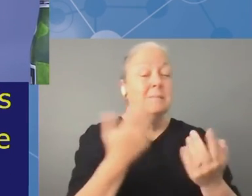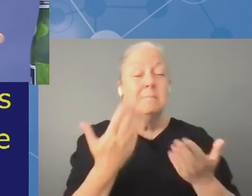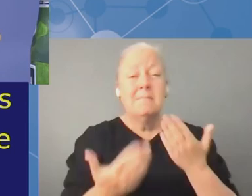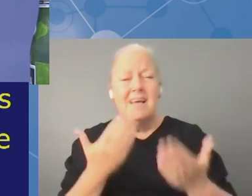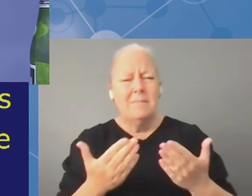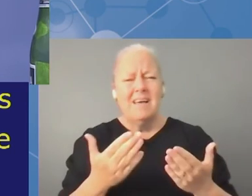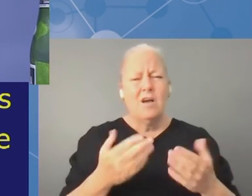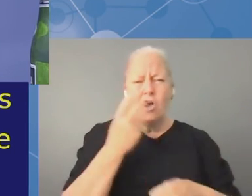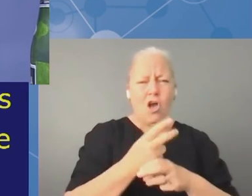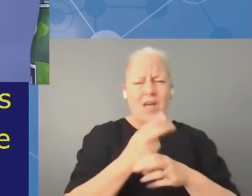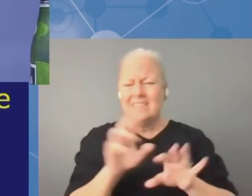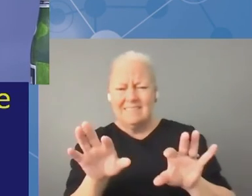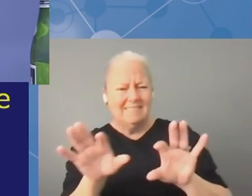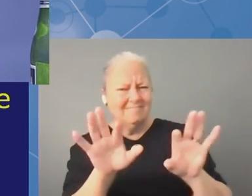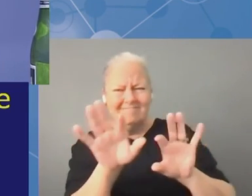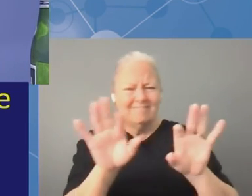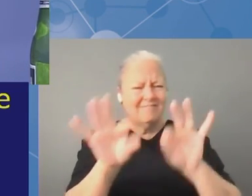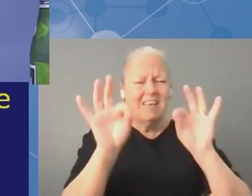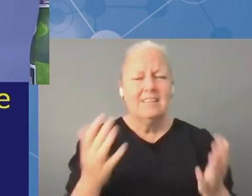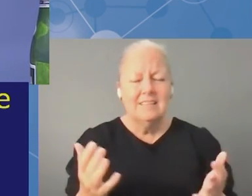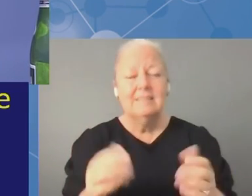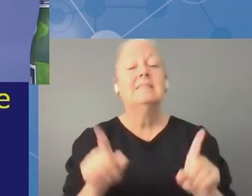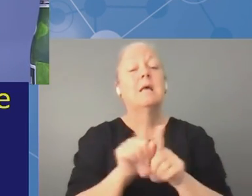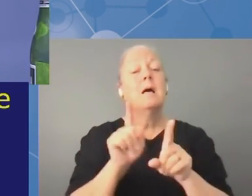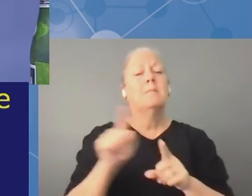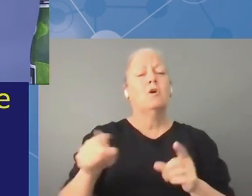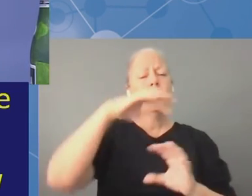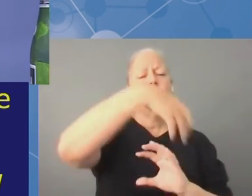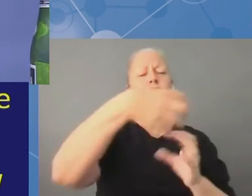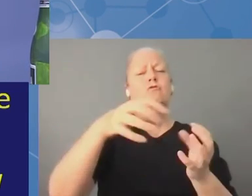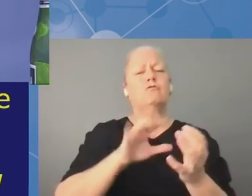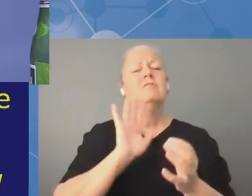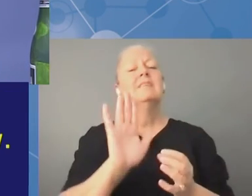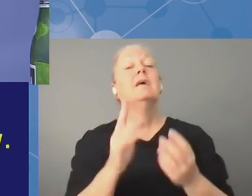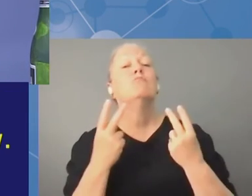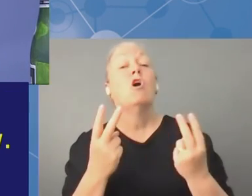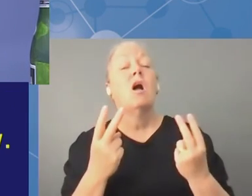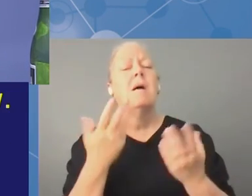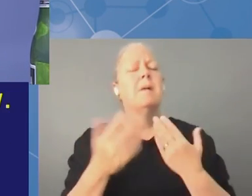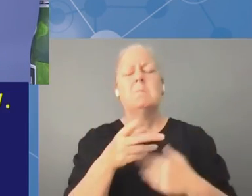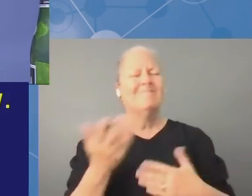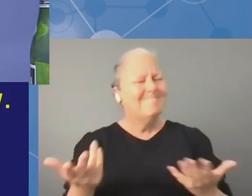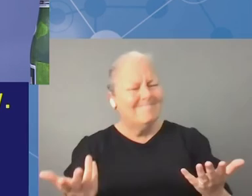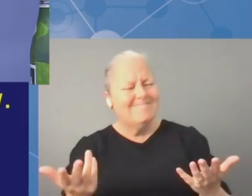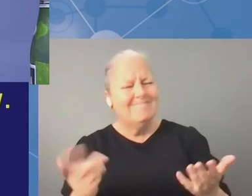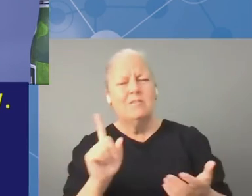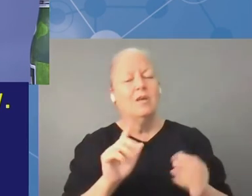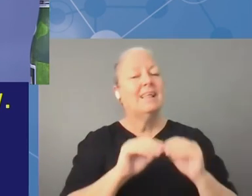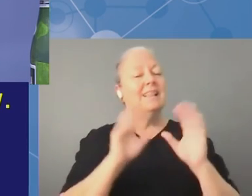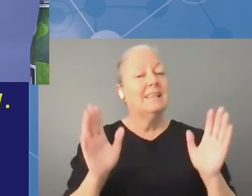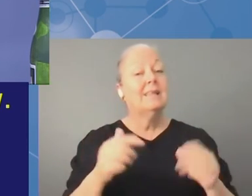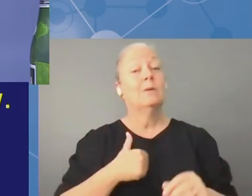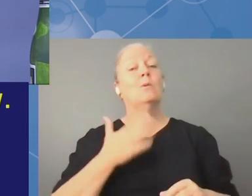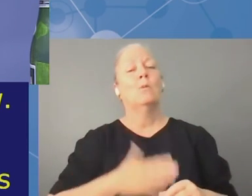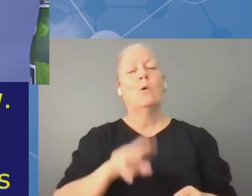abiertamente de lo que IGF se ocupa. Tenemos que difundir esta información, como por ejemplo, que hay países donde